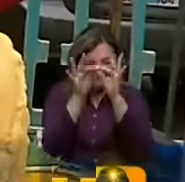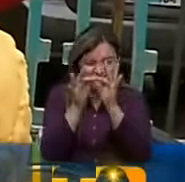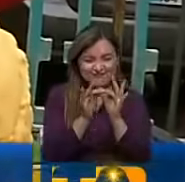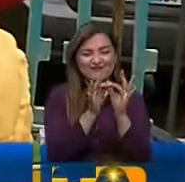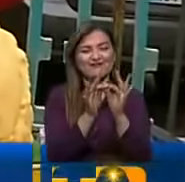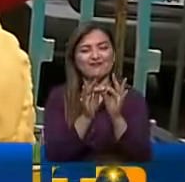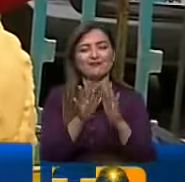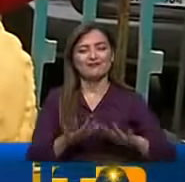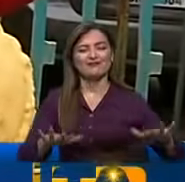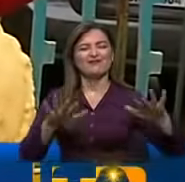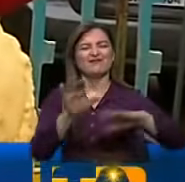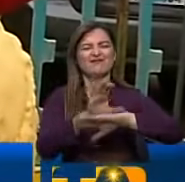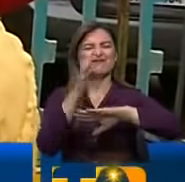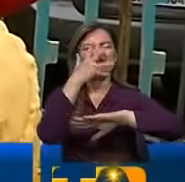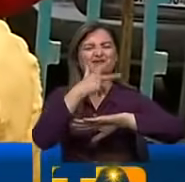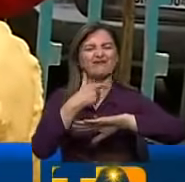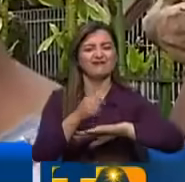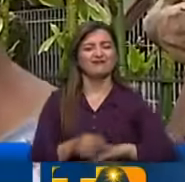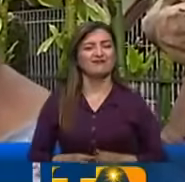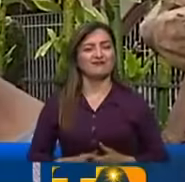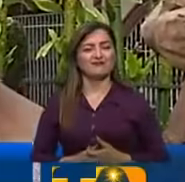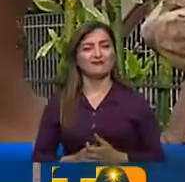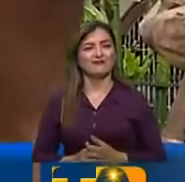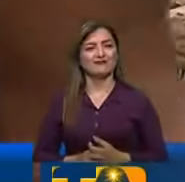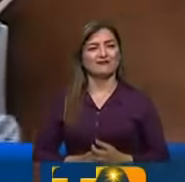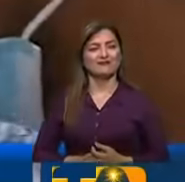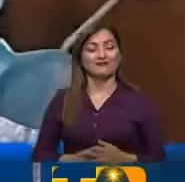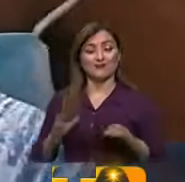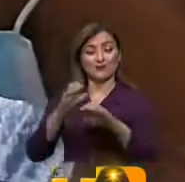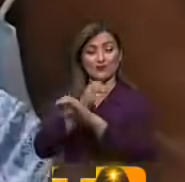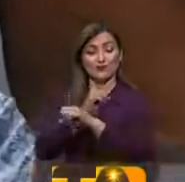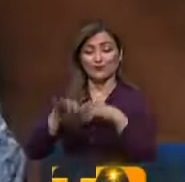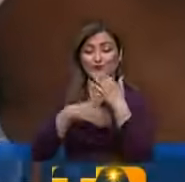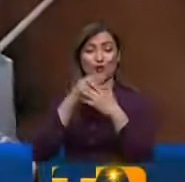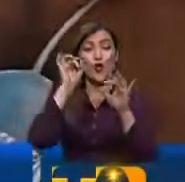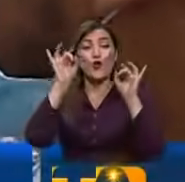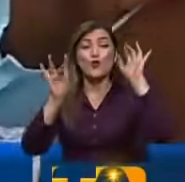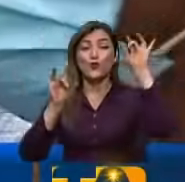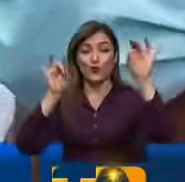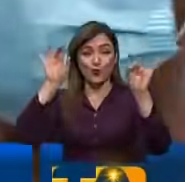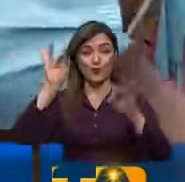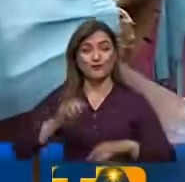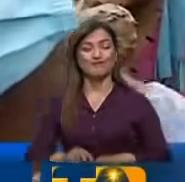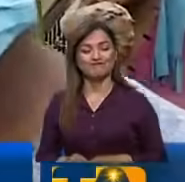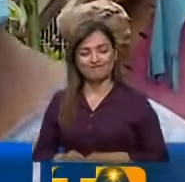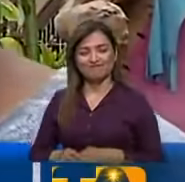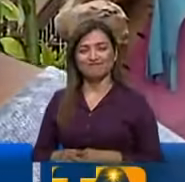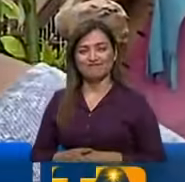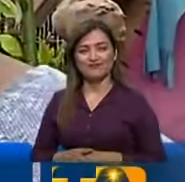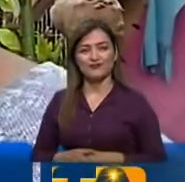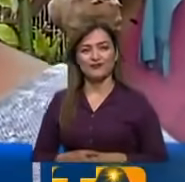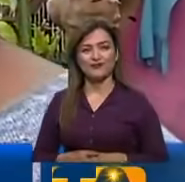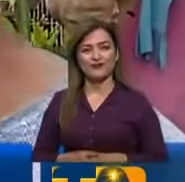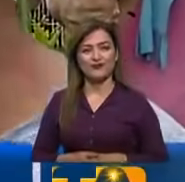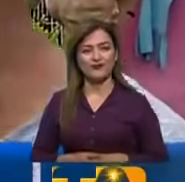como estrella principal Winnie Pooh y sus amigos. Ya en la noche aquí Winnie Pooh, Tiger, Igor, todos tienen iluminación, todos